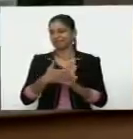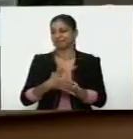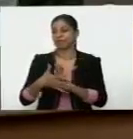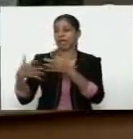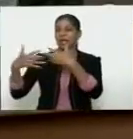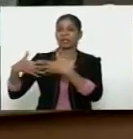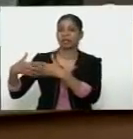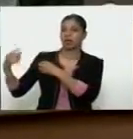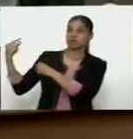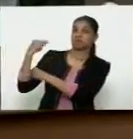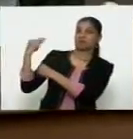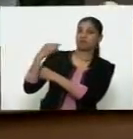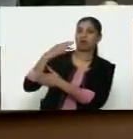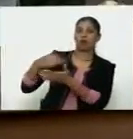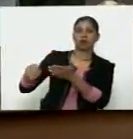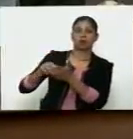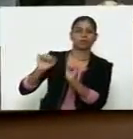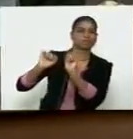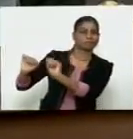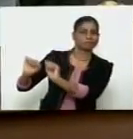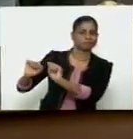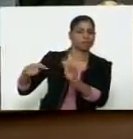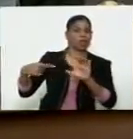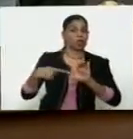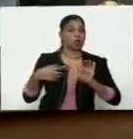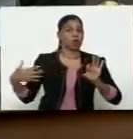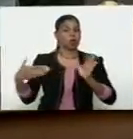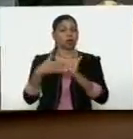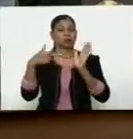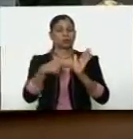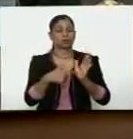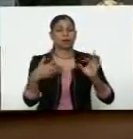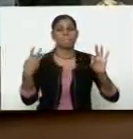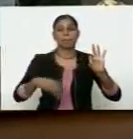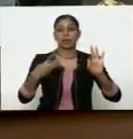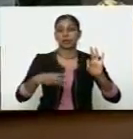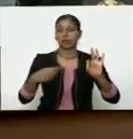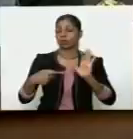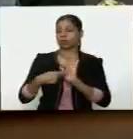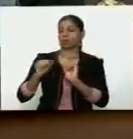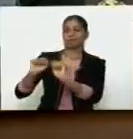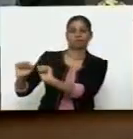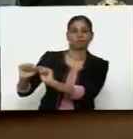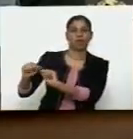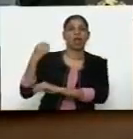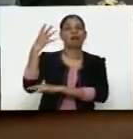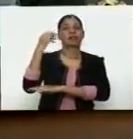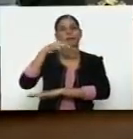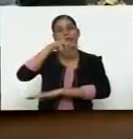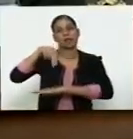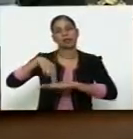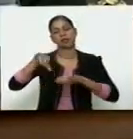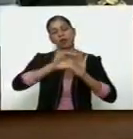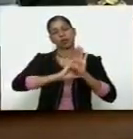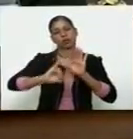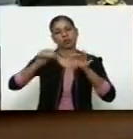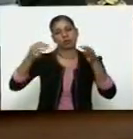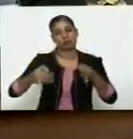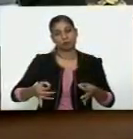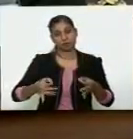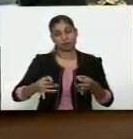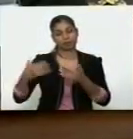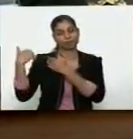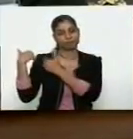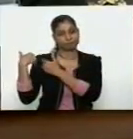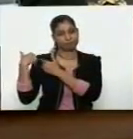Estados Unidos de América contra la criptomoneda el Petro. La Asamblea Nacional Constituyente, en